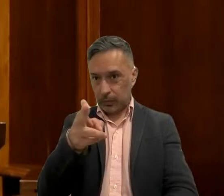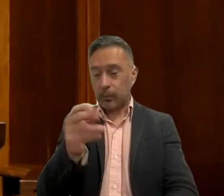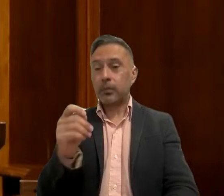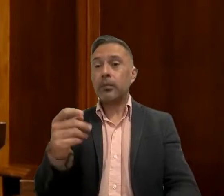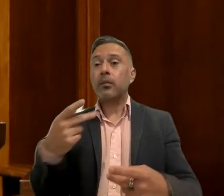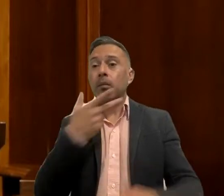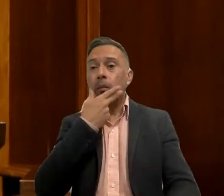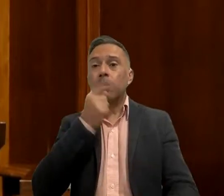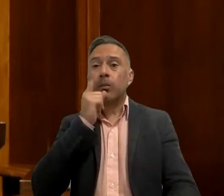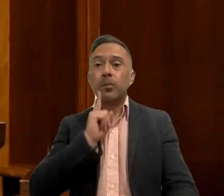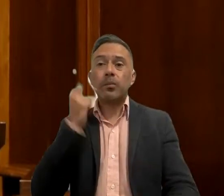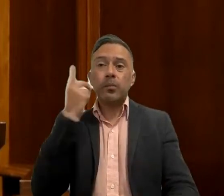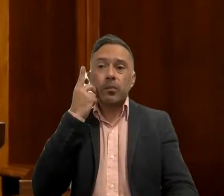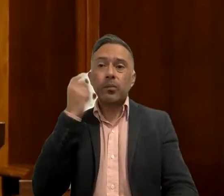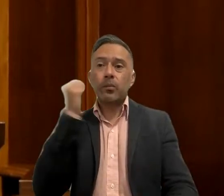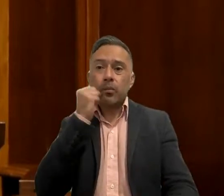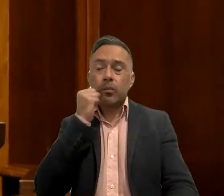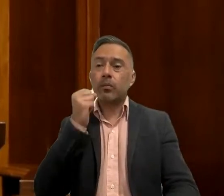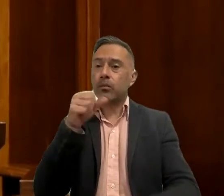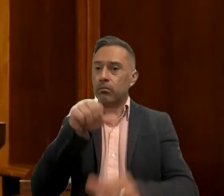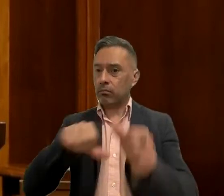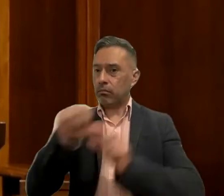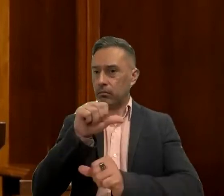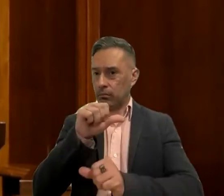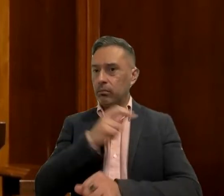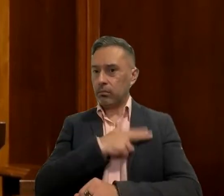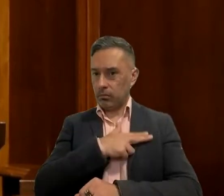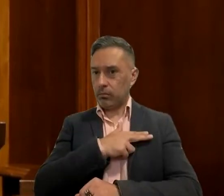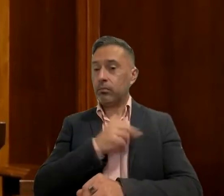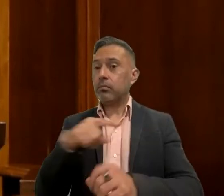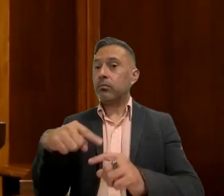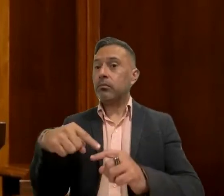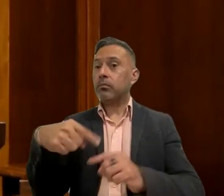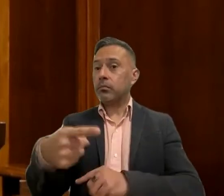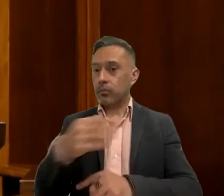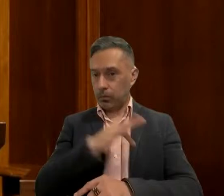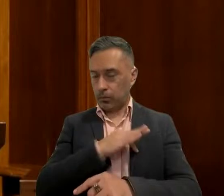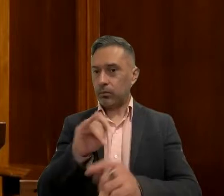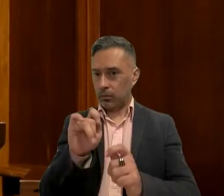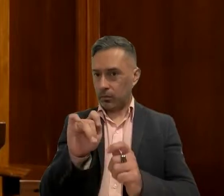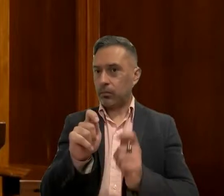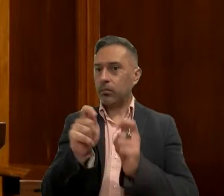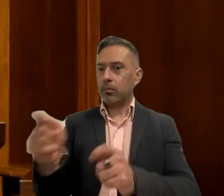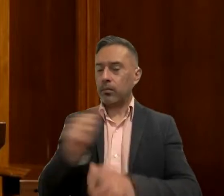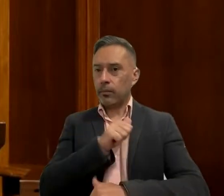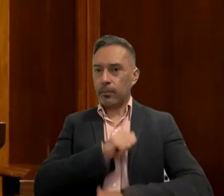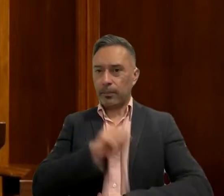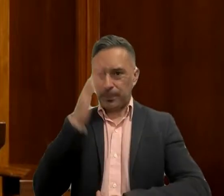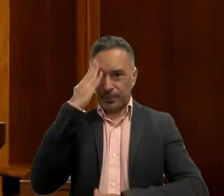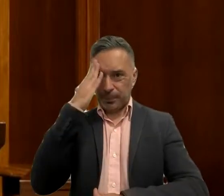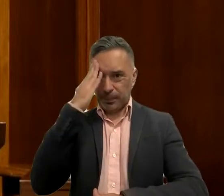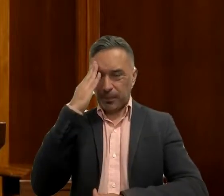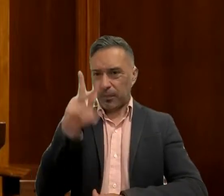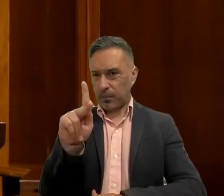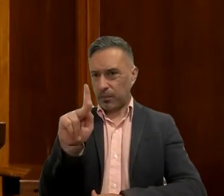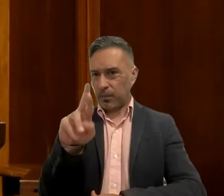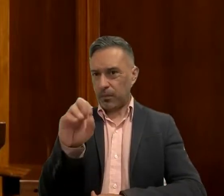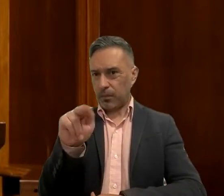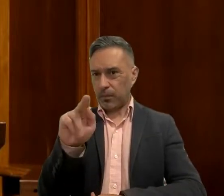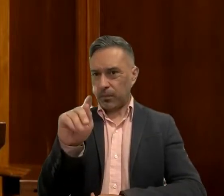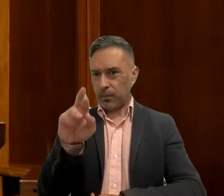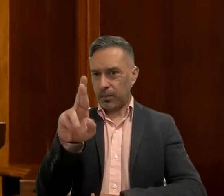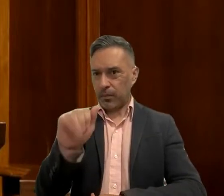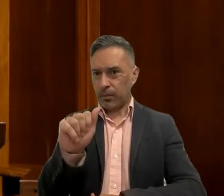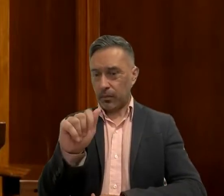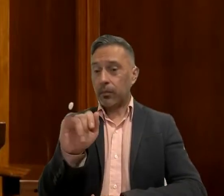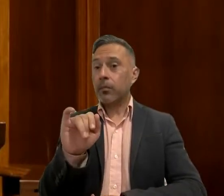suplentes podrán ser electas para el periodo inmediato con el carácter de propietarias, siempre que no hubiesen estado en ejercicio,